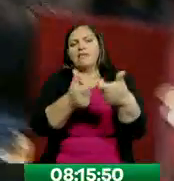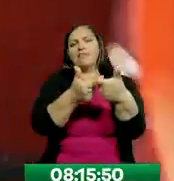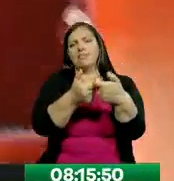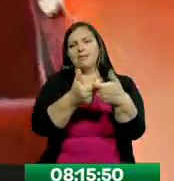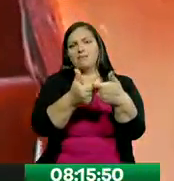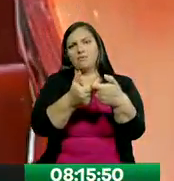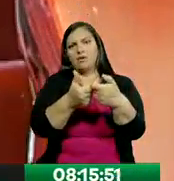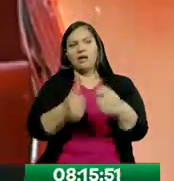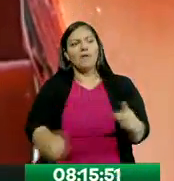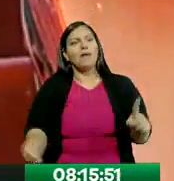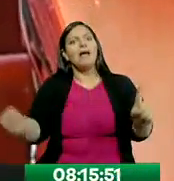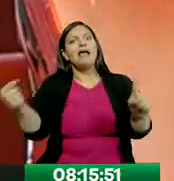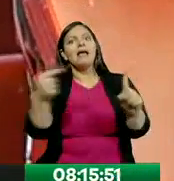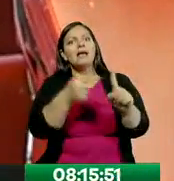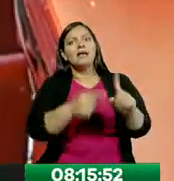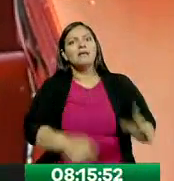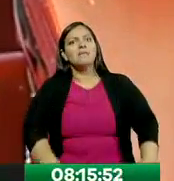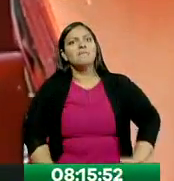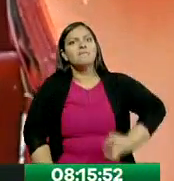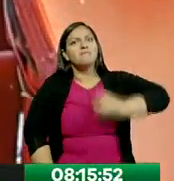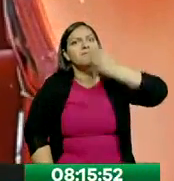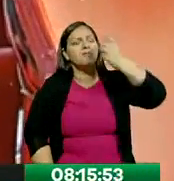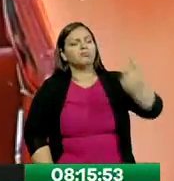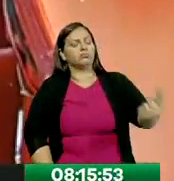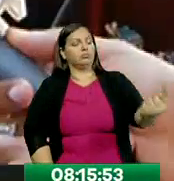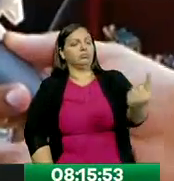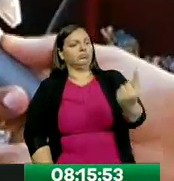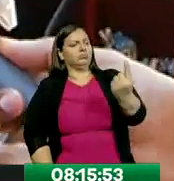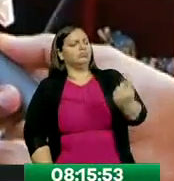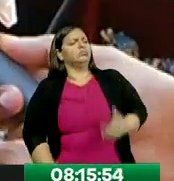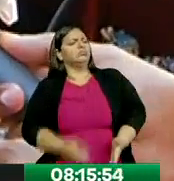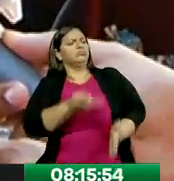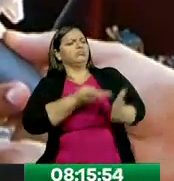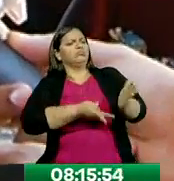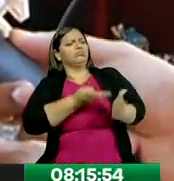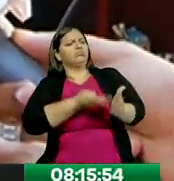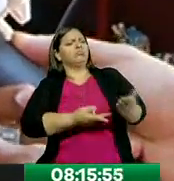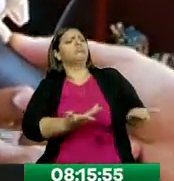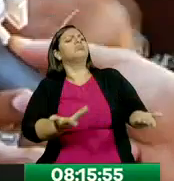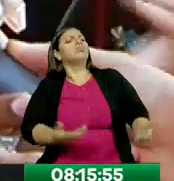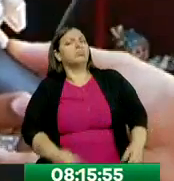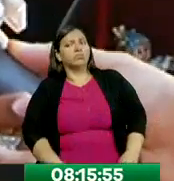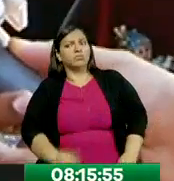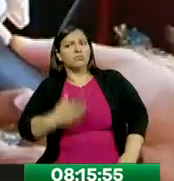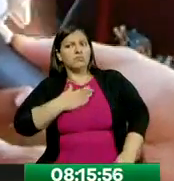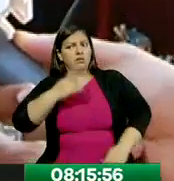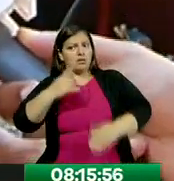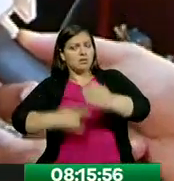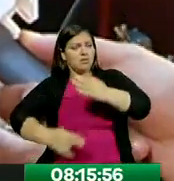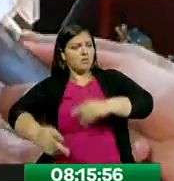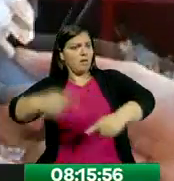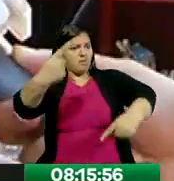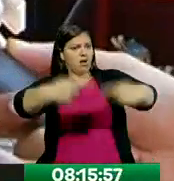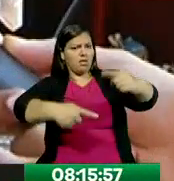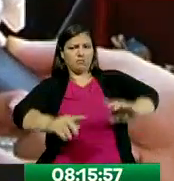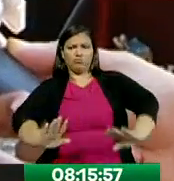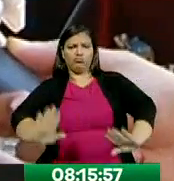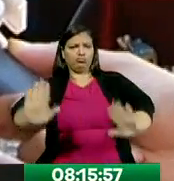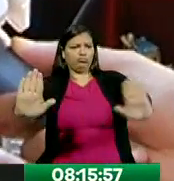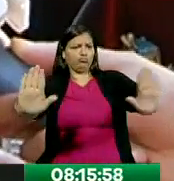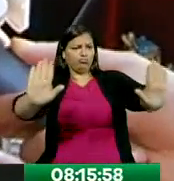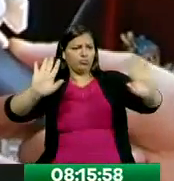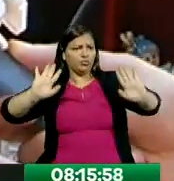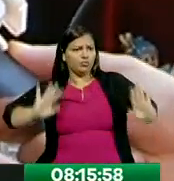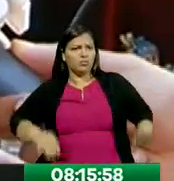originó el incendio. ¿Y qué pasa? Que yo le dije que qué pasaba, que si ella tiene algún problema es con mi hijo, no conmigo. Y ella